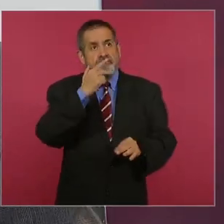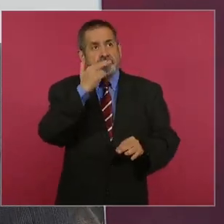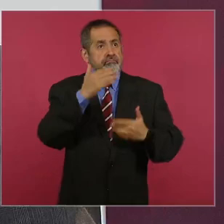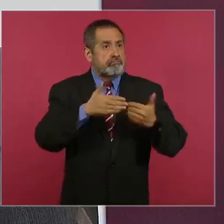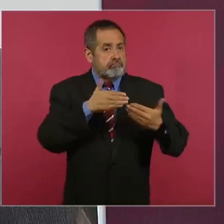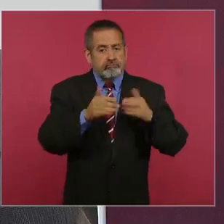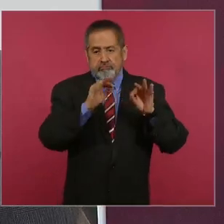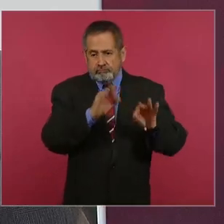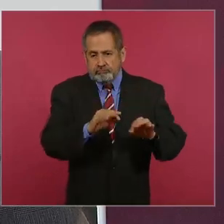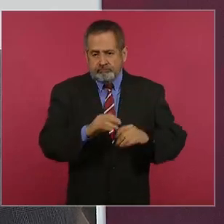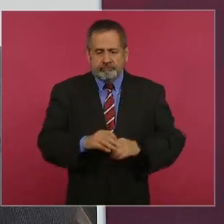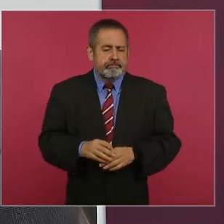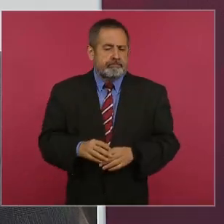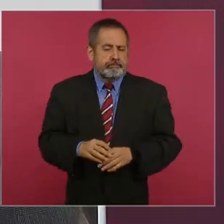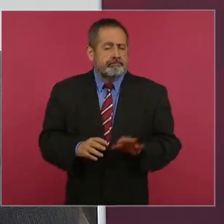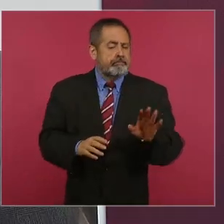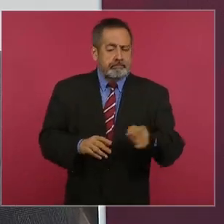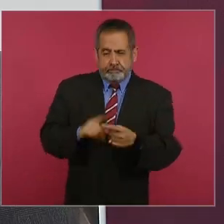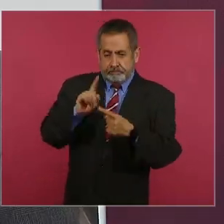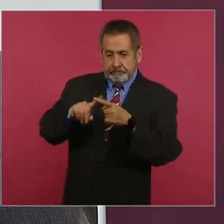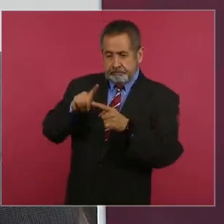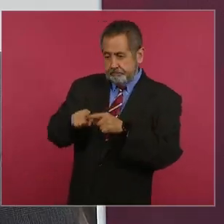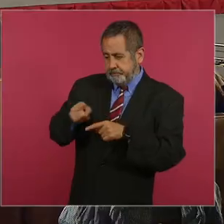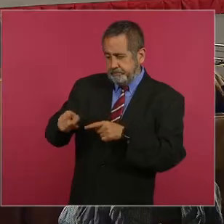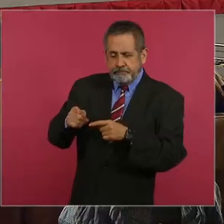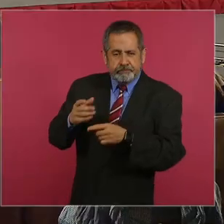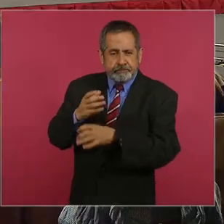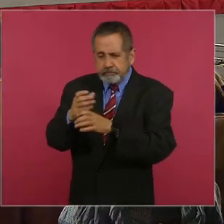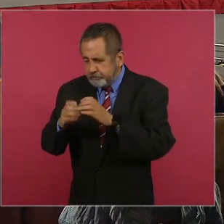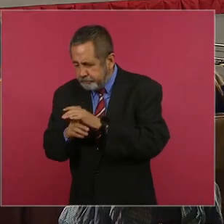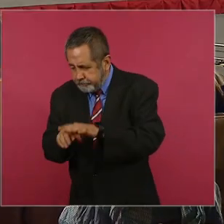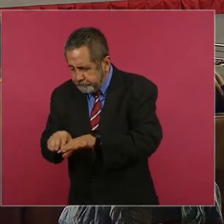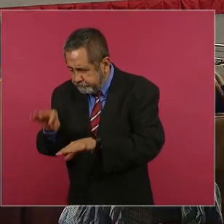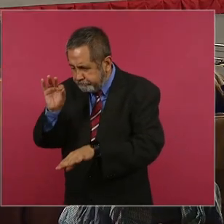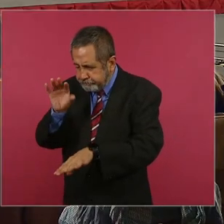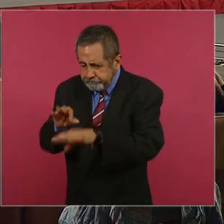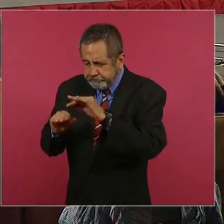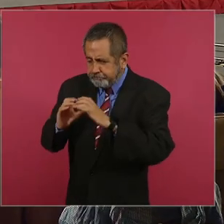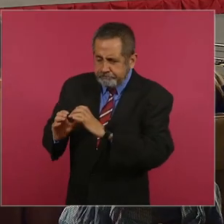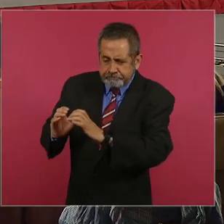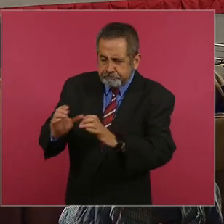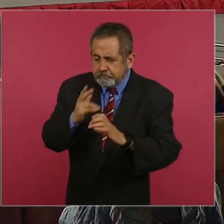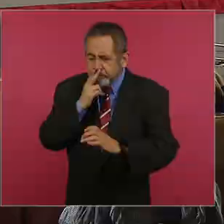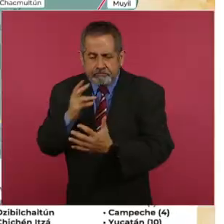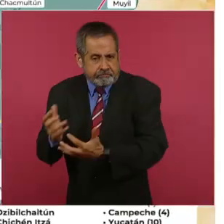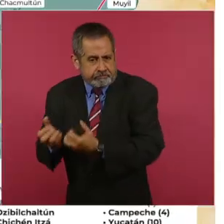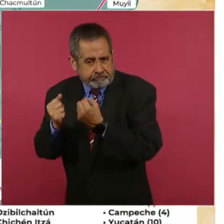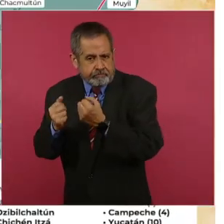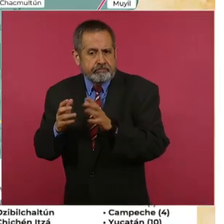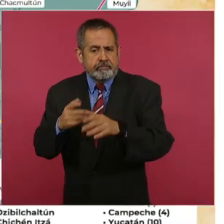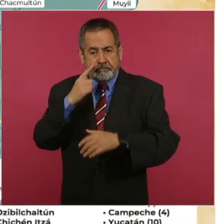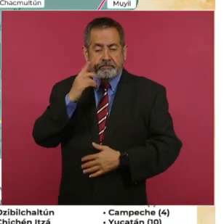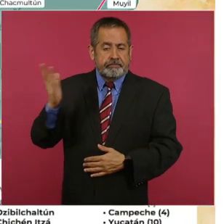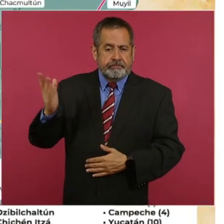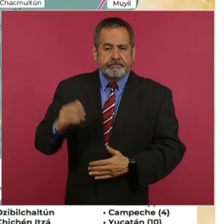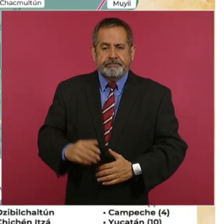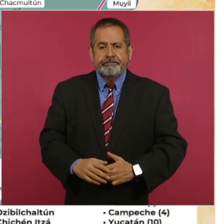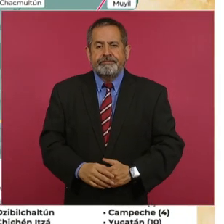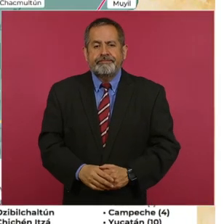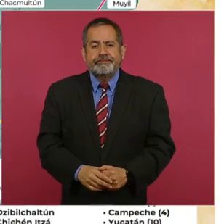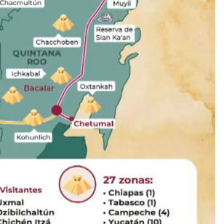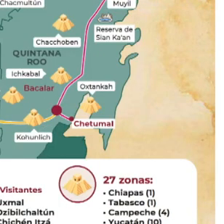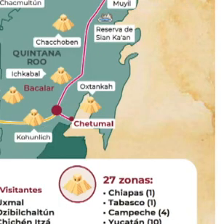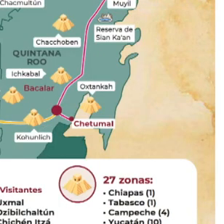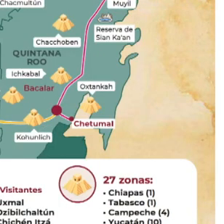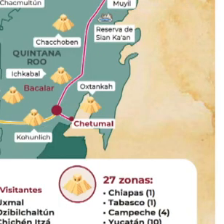el momento y ya prácticamente con datos que son ya en